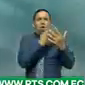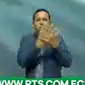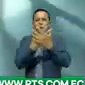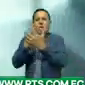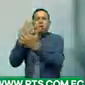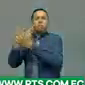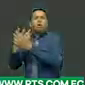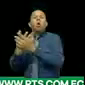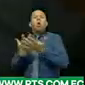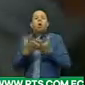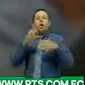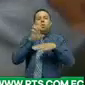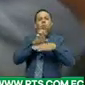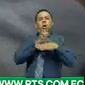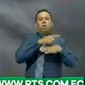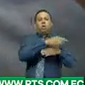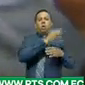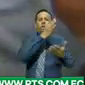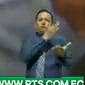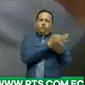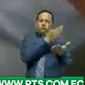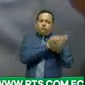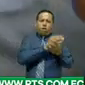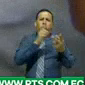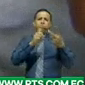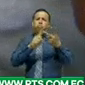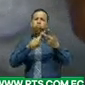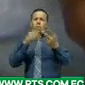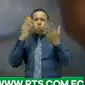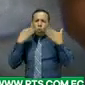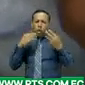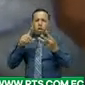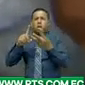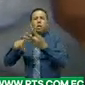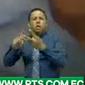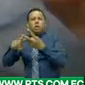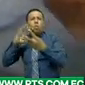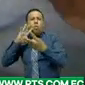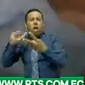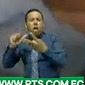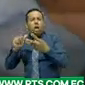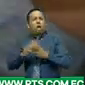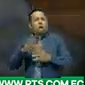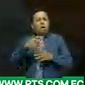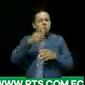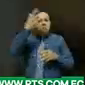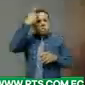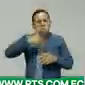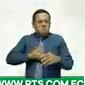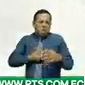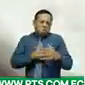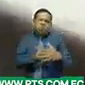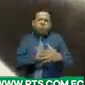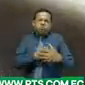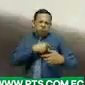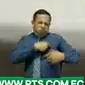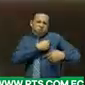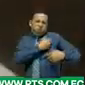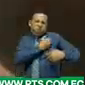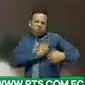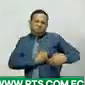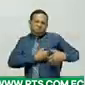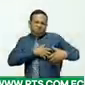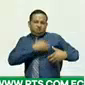del país. Le sacaron el corazón, le cortaron la cabeza y los brazos y las piernas. Es porque él asesinó